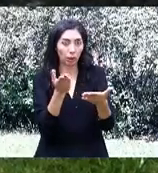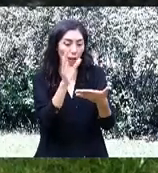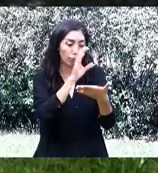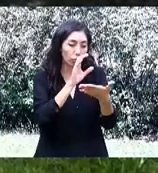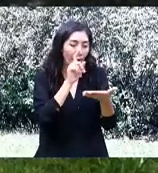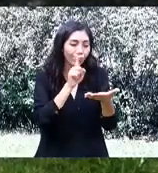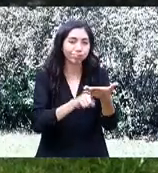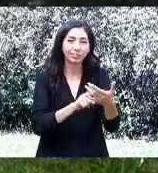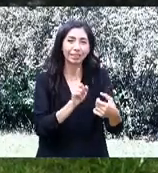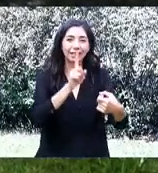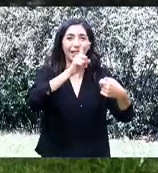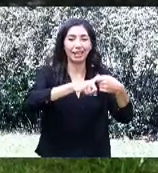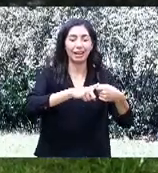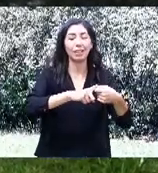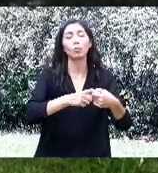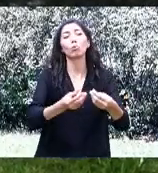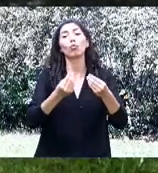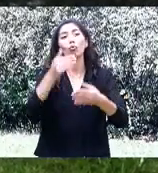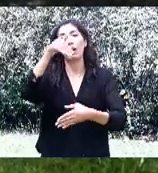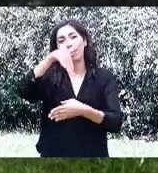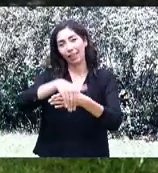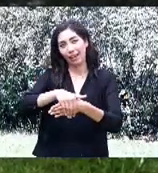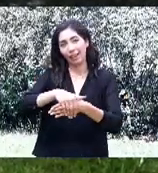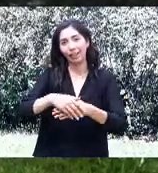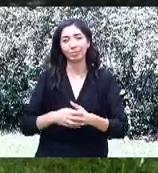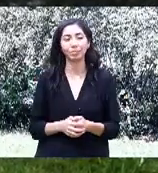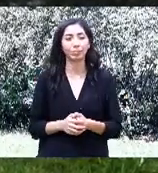que tengan una muy muy buena